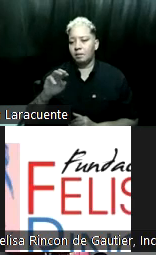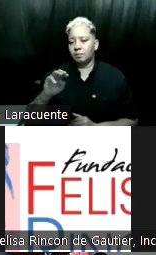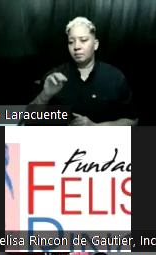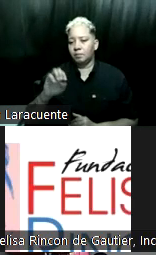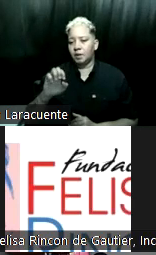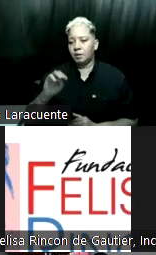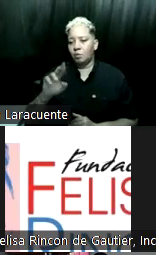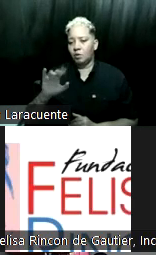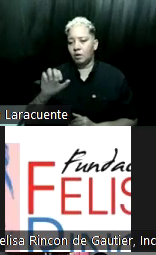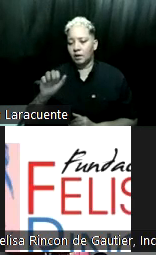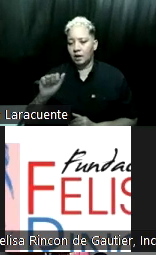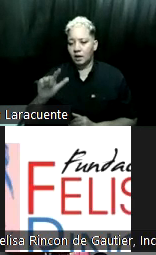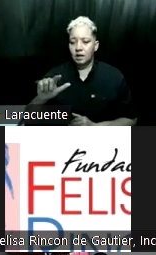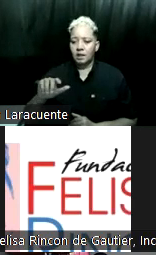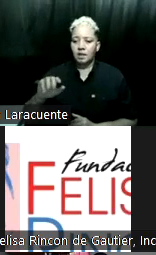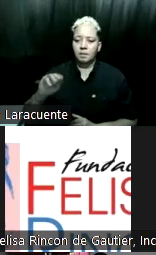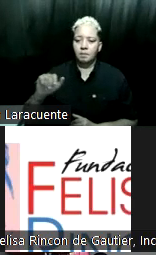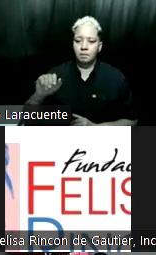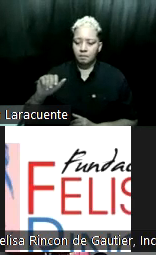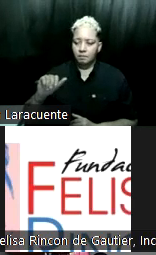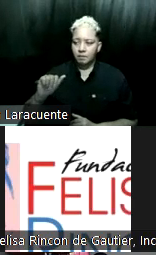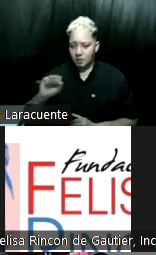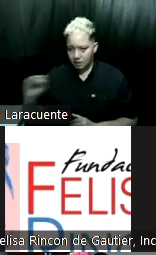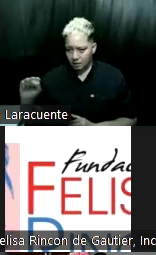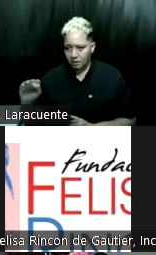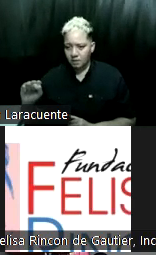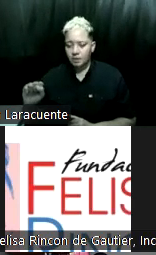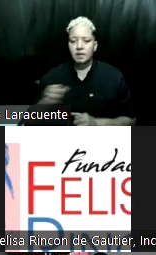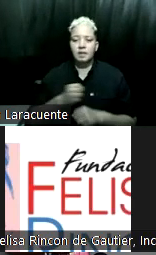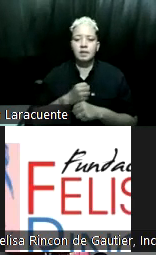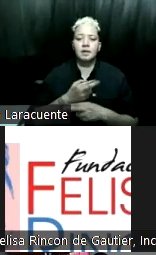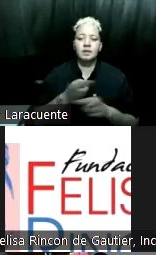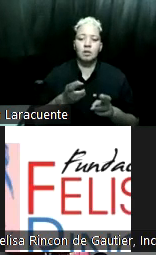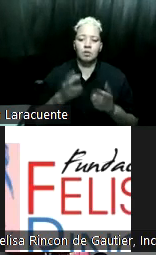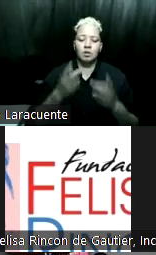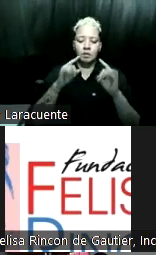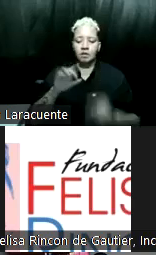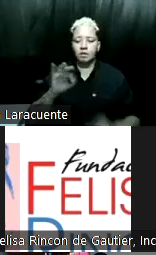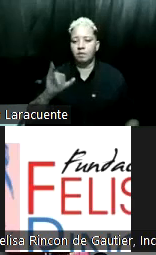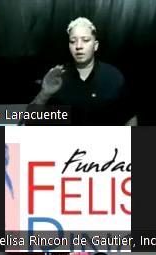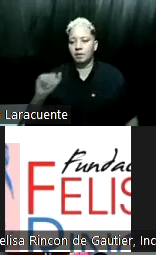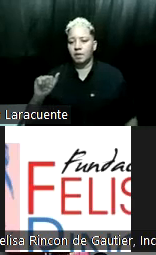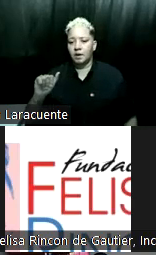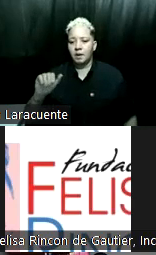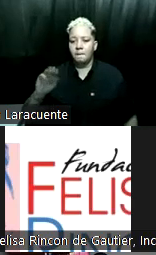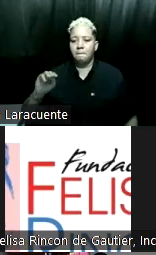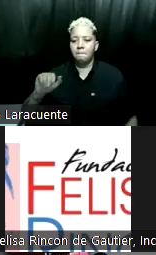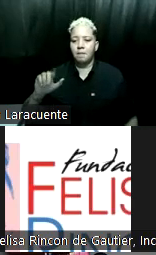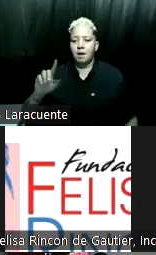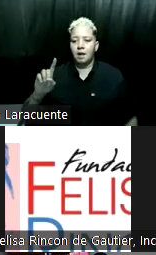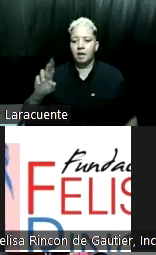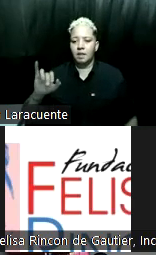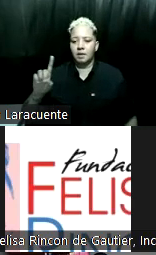Springfield, Massachusetts, y el Salón de la Fama de la FIBA en Madrid.